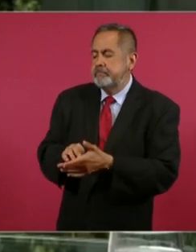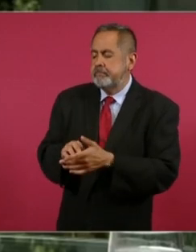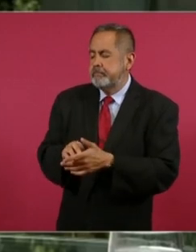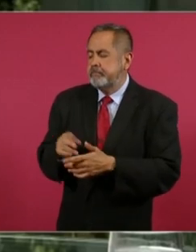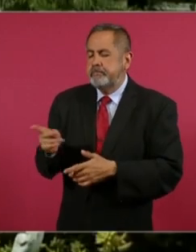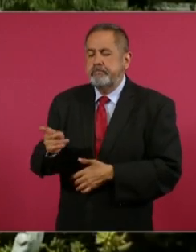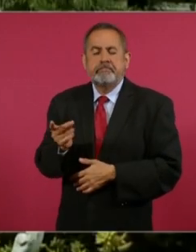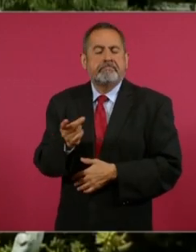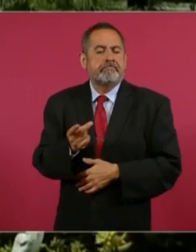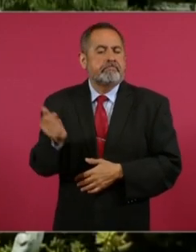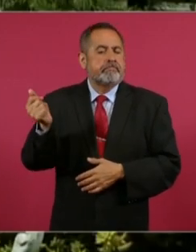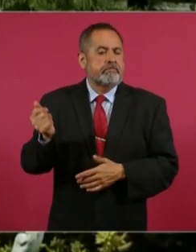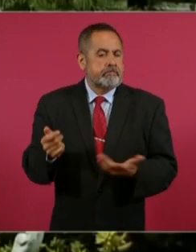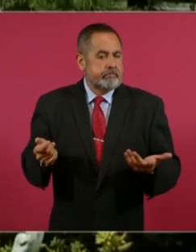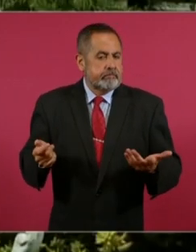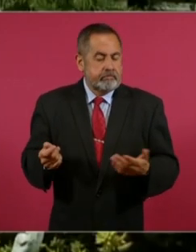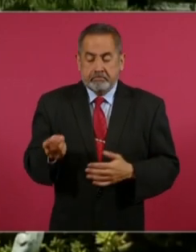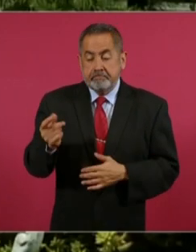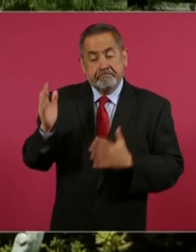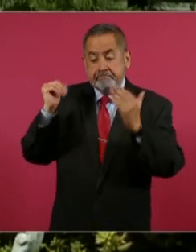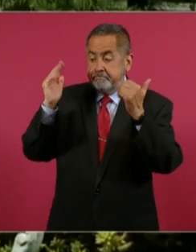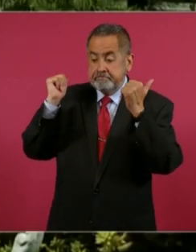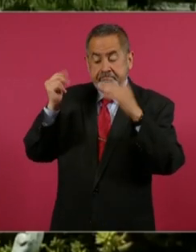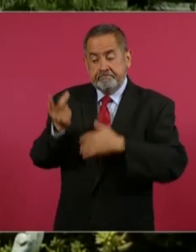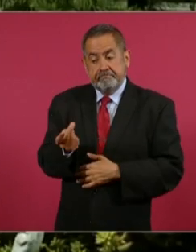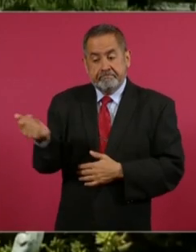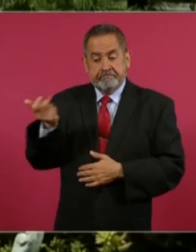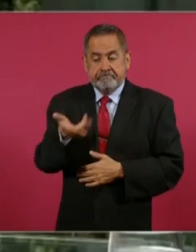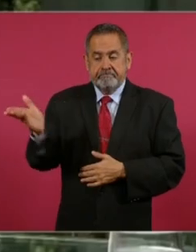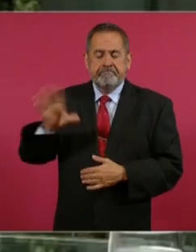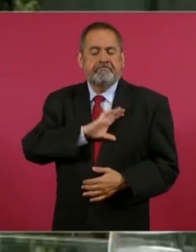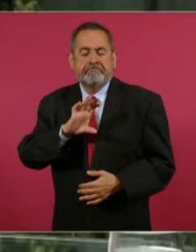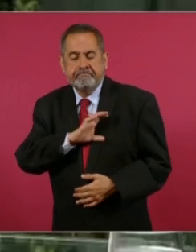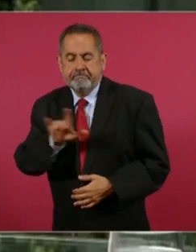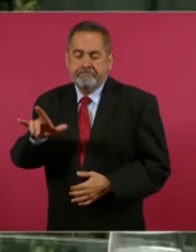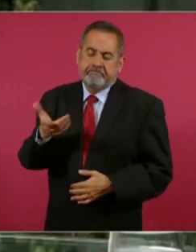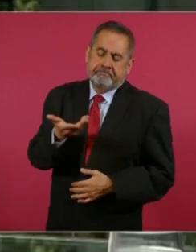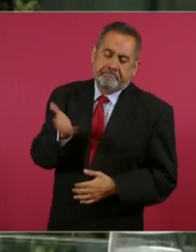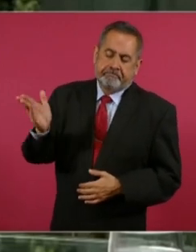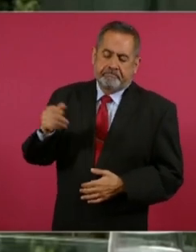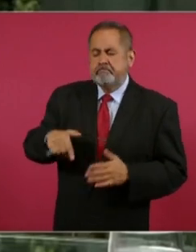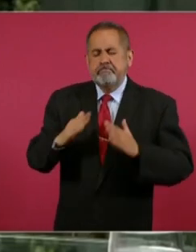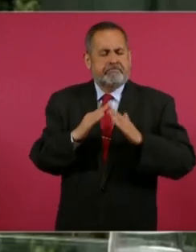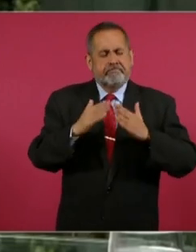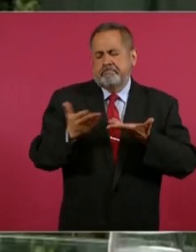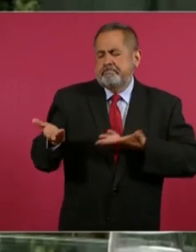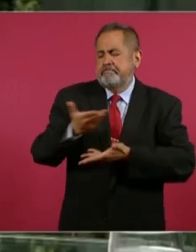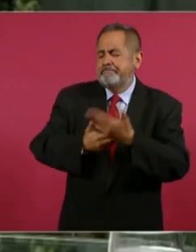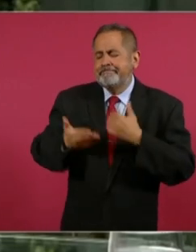preguntas, nada más, despídete, sabes lo que te queremos, sabes que eres de casa.